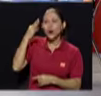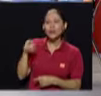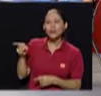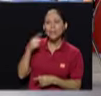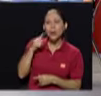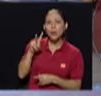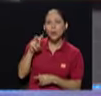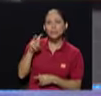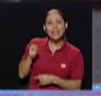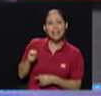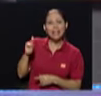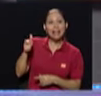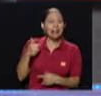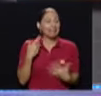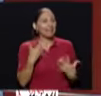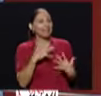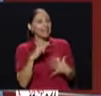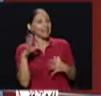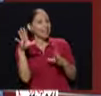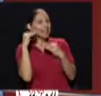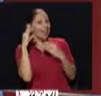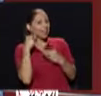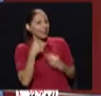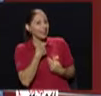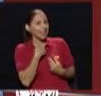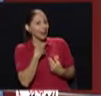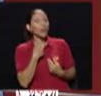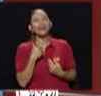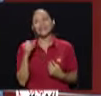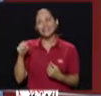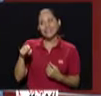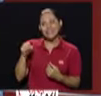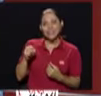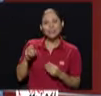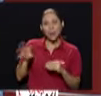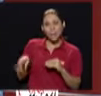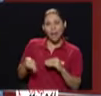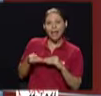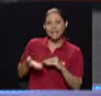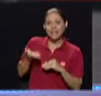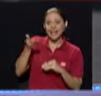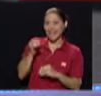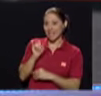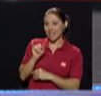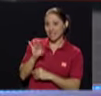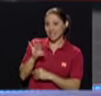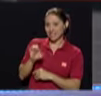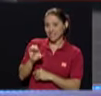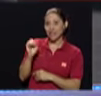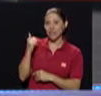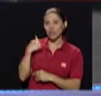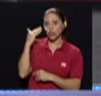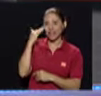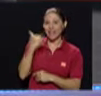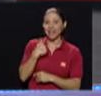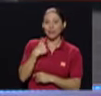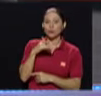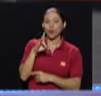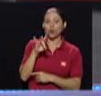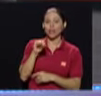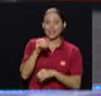corta con 200 estaciones. ese es el dato que yo tengo. Son varias. Son varias, sí. Bueno, en el ICE yo sé que tenemos